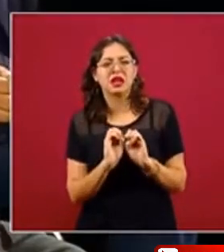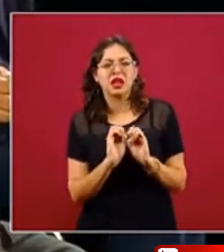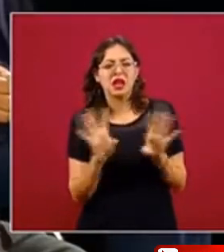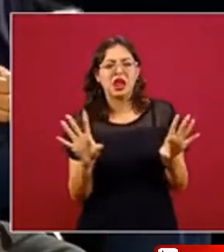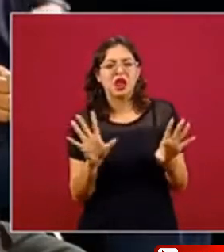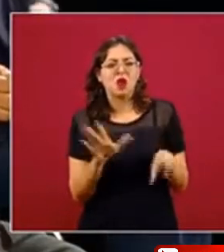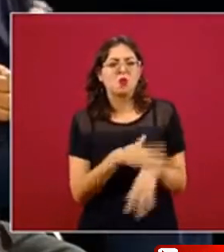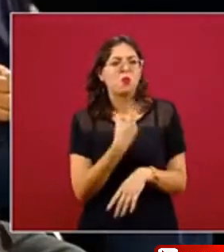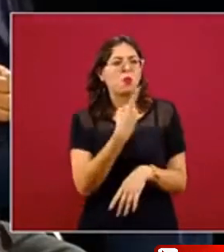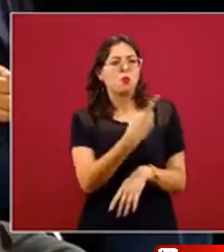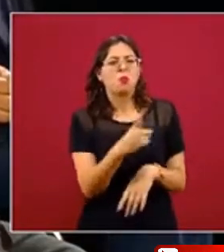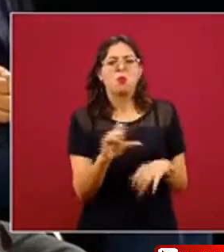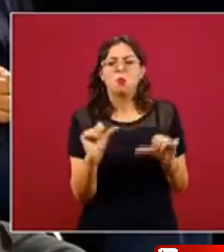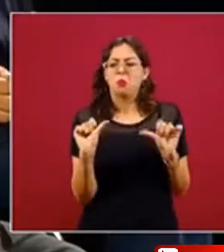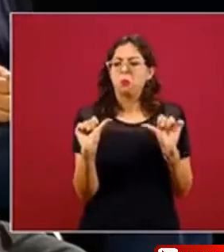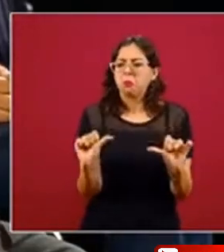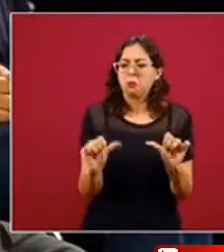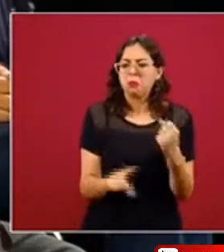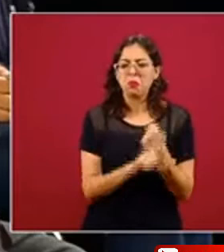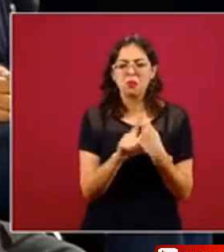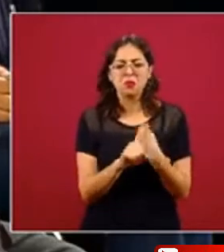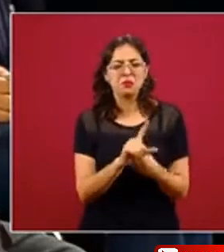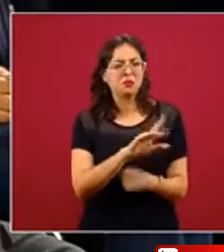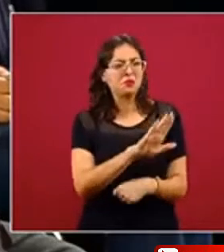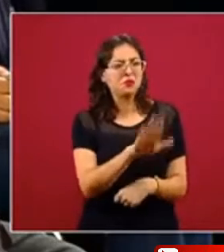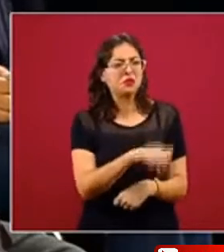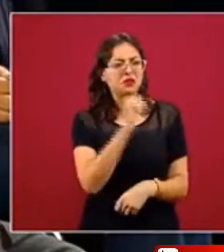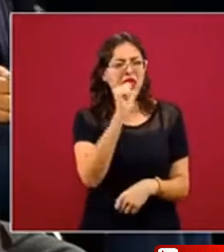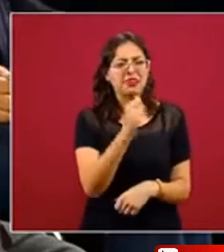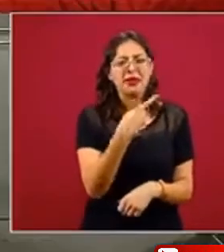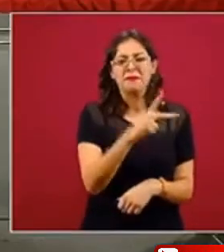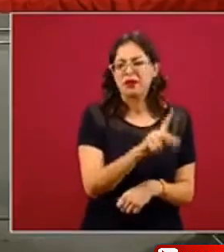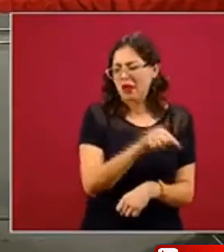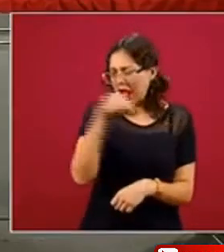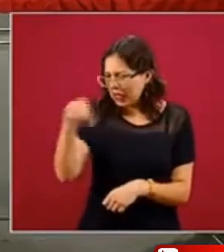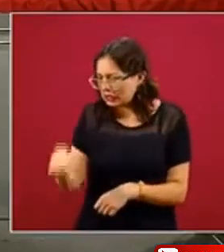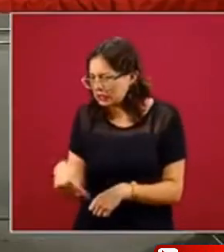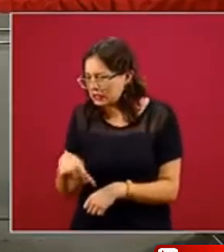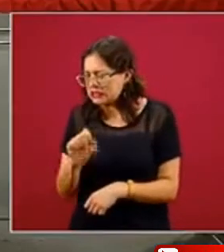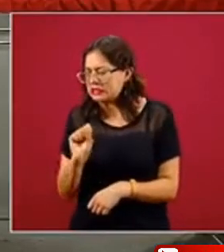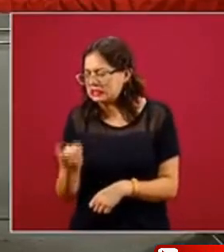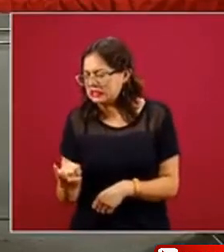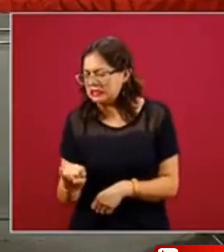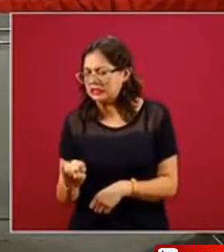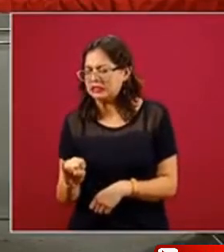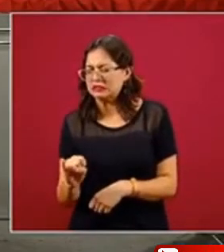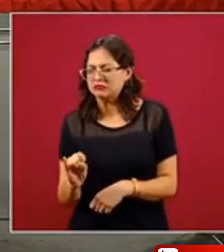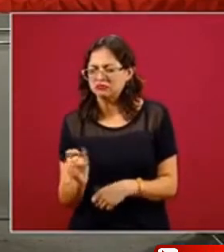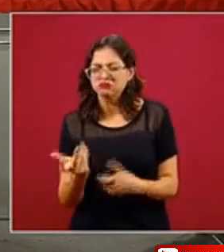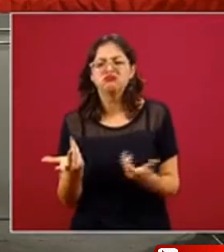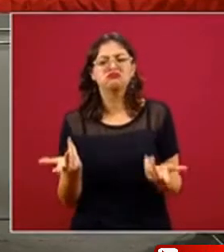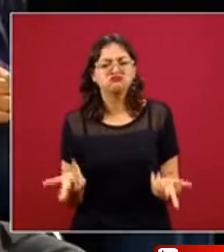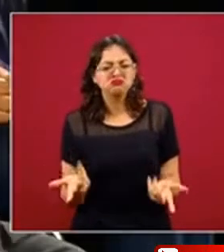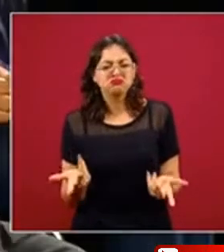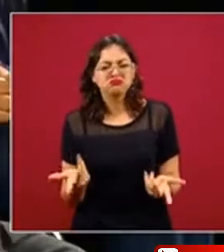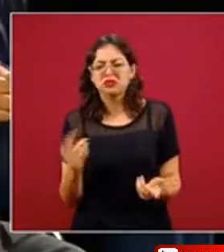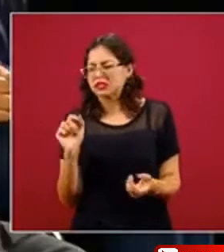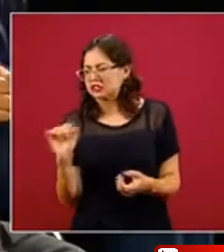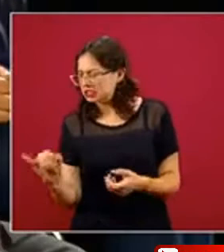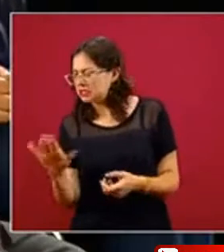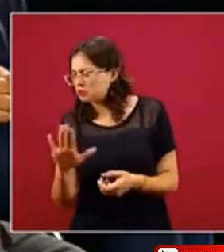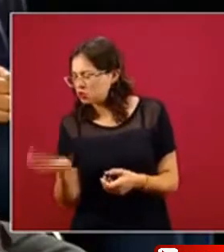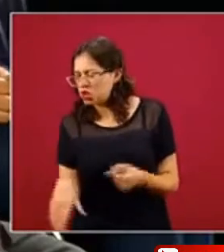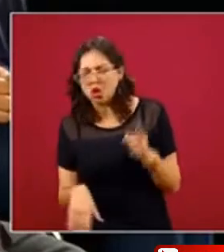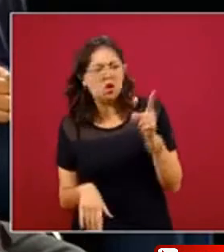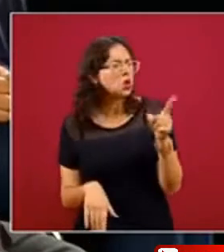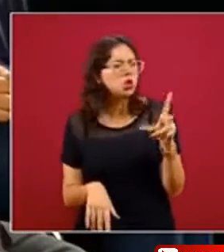provocar que allá no tengan estas defunciones, pero qué provoca que haya defunciones en un caso y en otro no, sobre